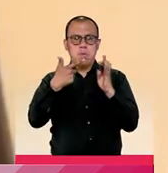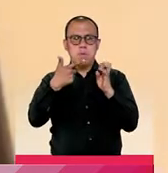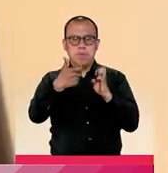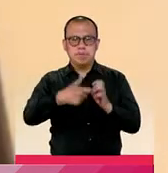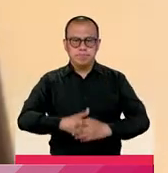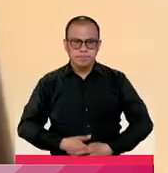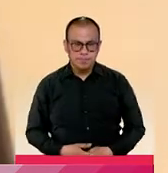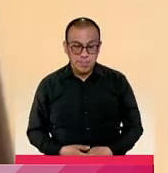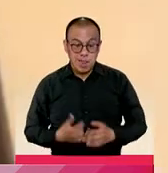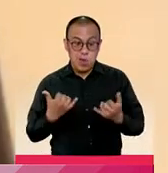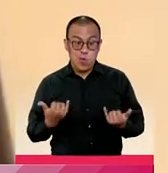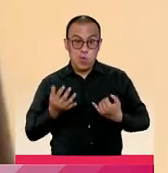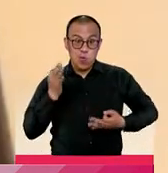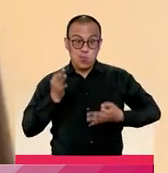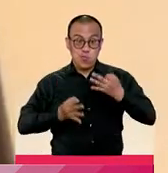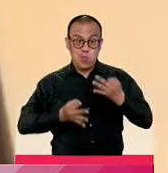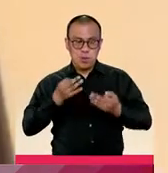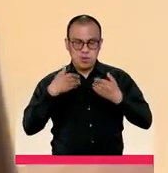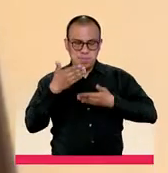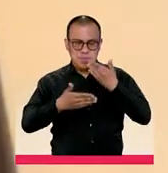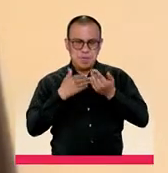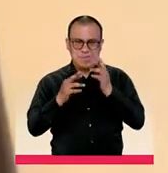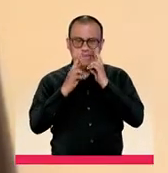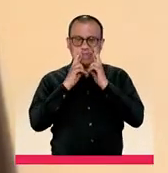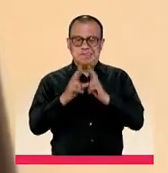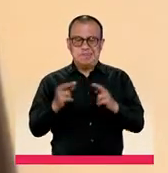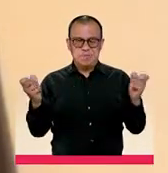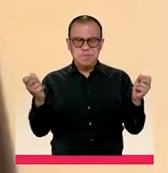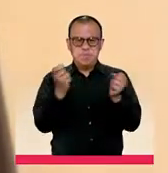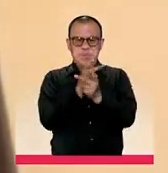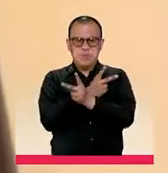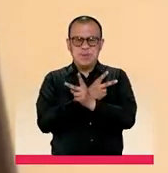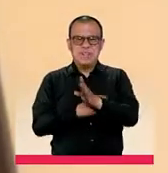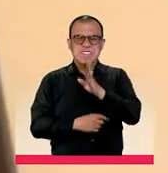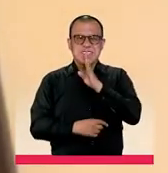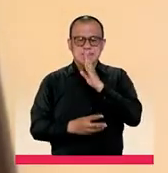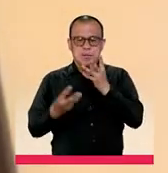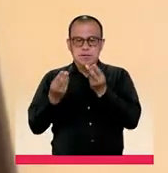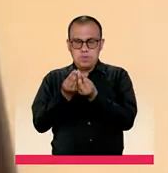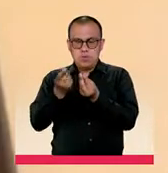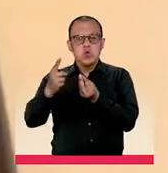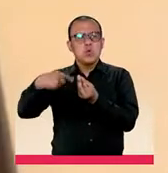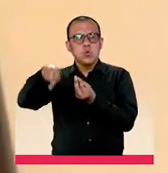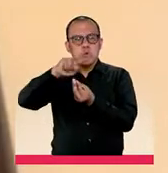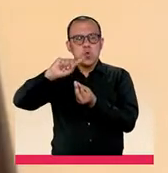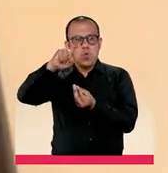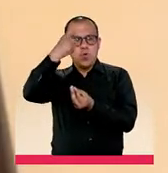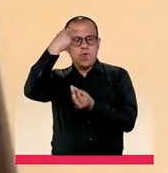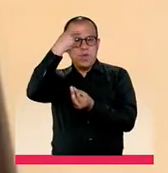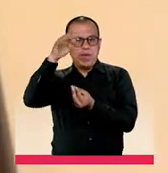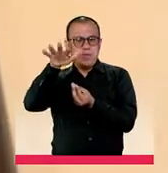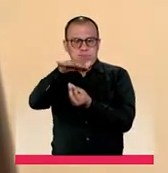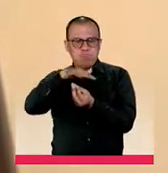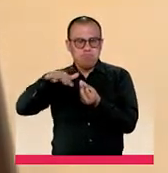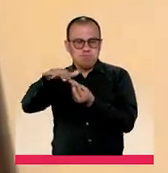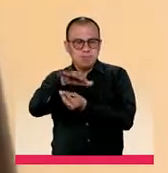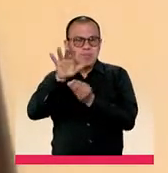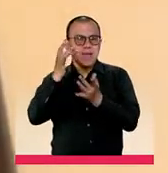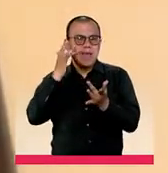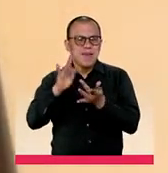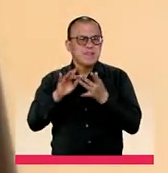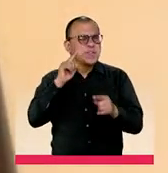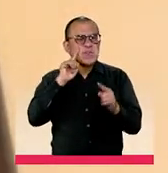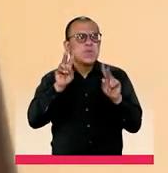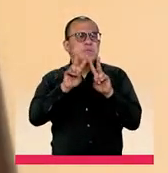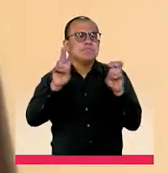hoy del recrudecimiento de estas violencias es el partido de gobierno, inspirado en una